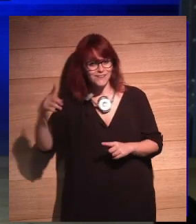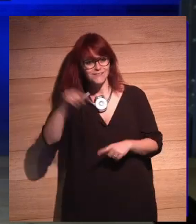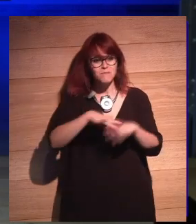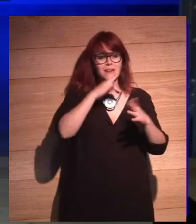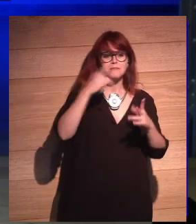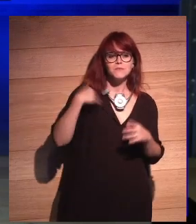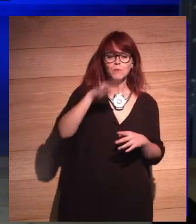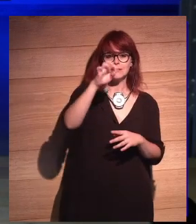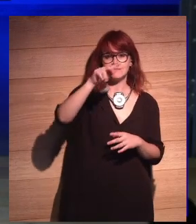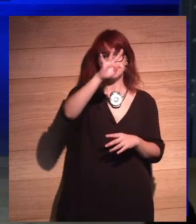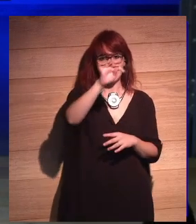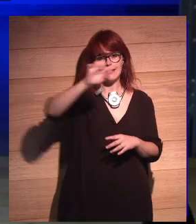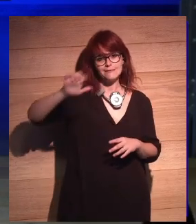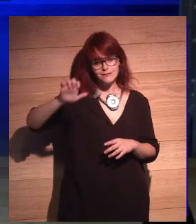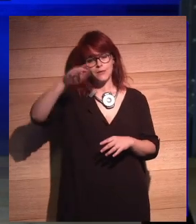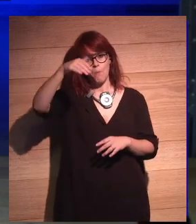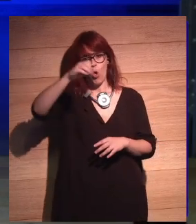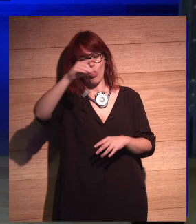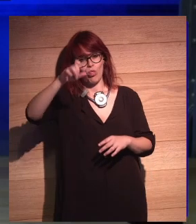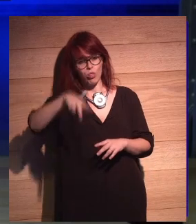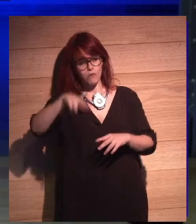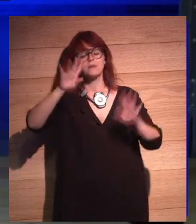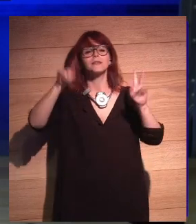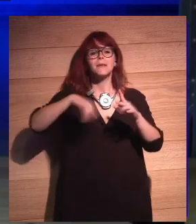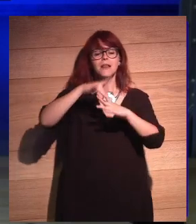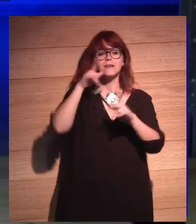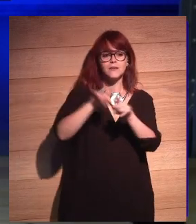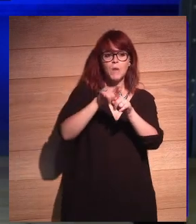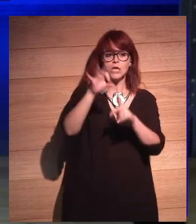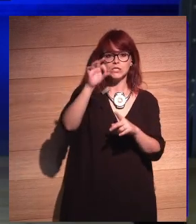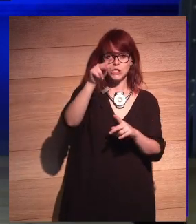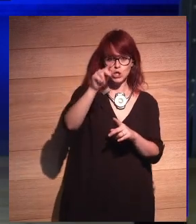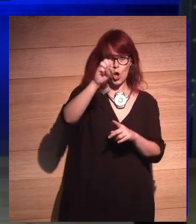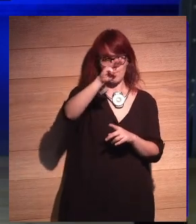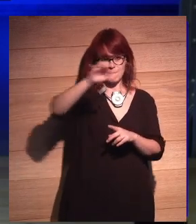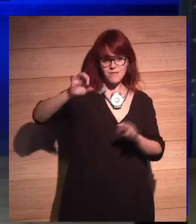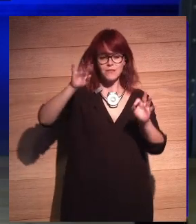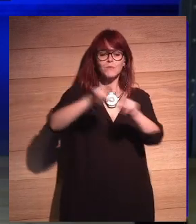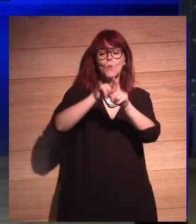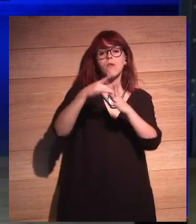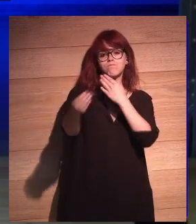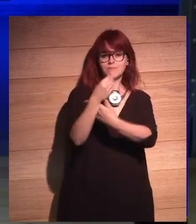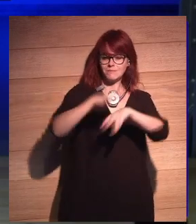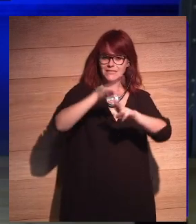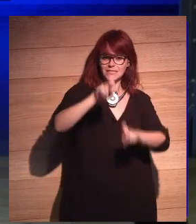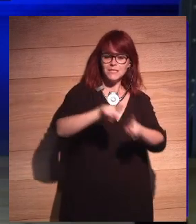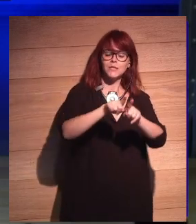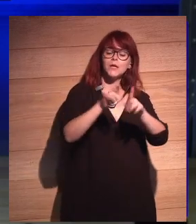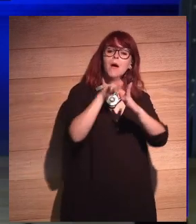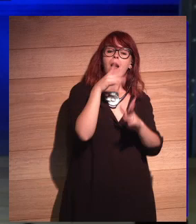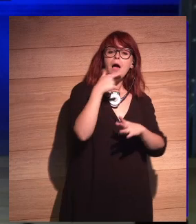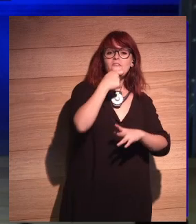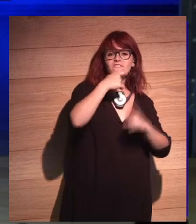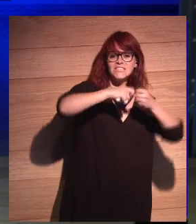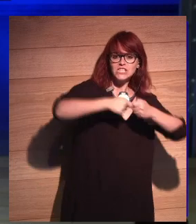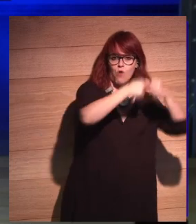Tate Modern también hemos hecho algunas exposiciones y también hemos ido a Skopje, patrocinados de nuevo por el British Council, y aquí,